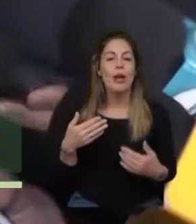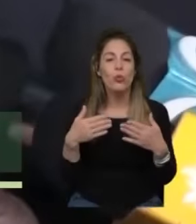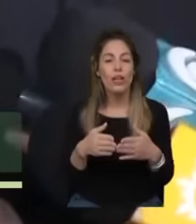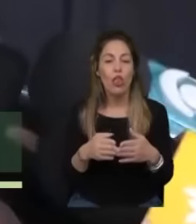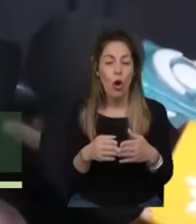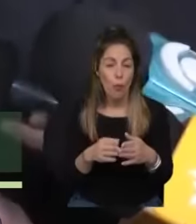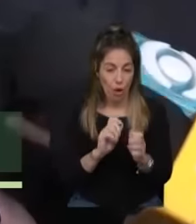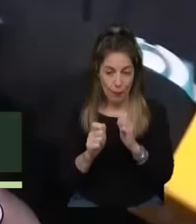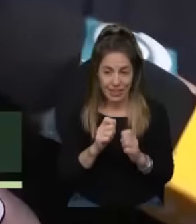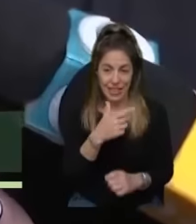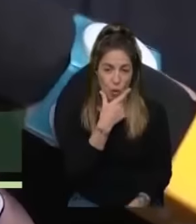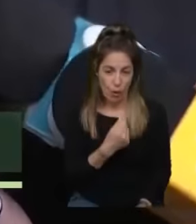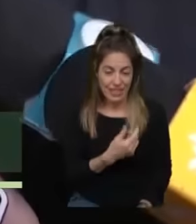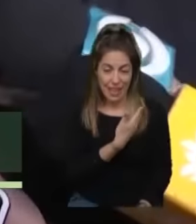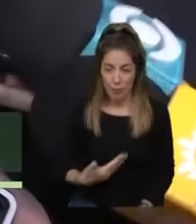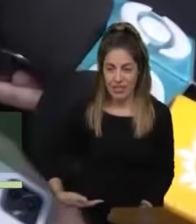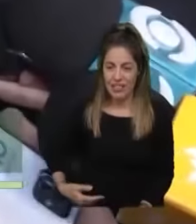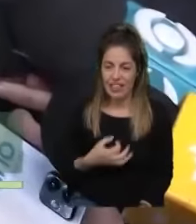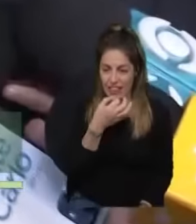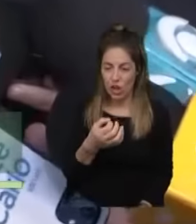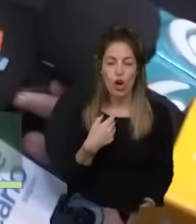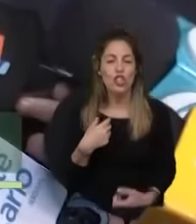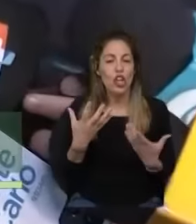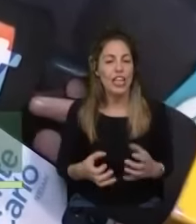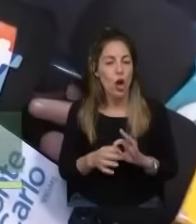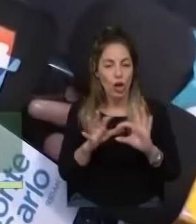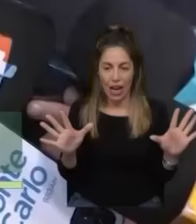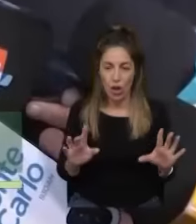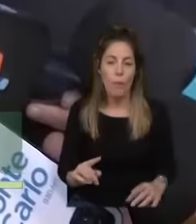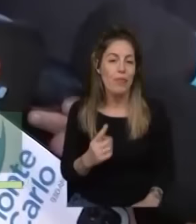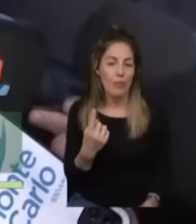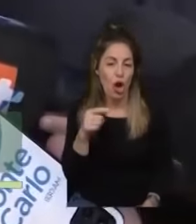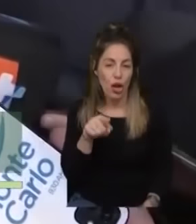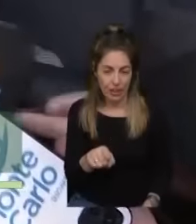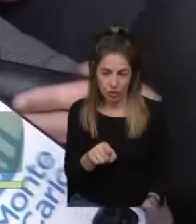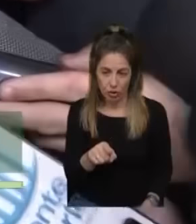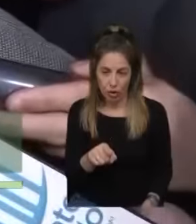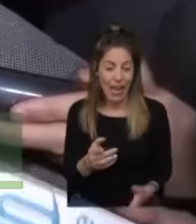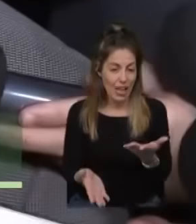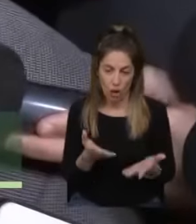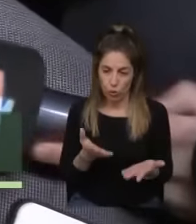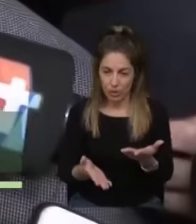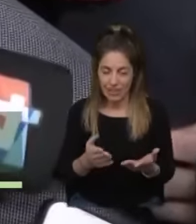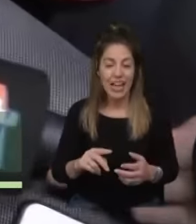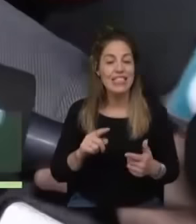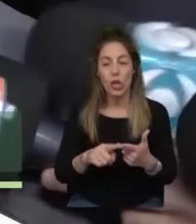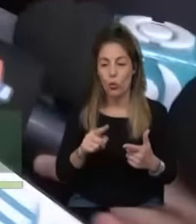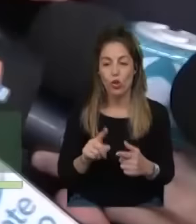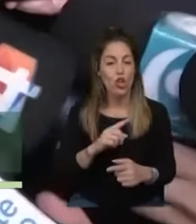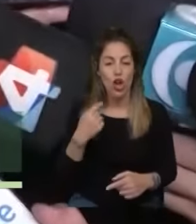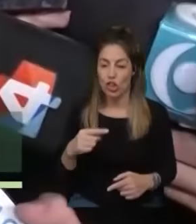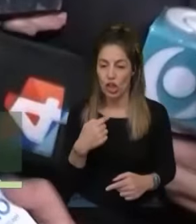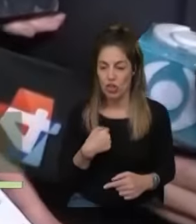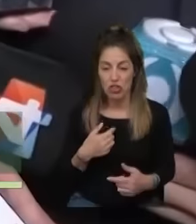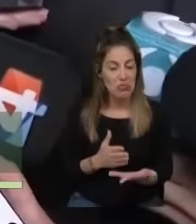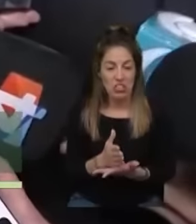jueves, entre otras cosas, el presidente dijo: "Yo quiero ser bien claro, primero porque esto está en la justicia, segundo porque no niego que yo